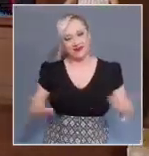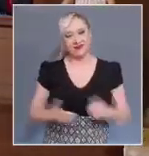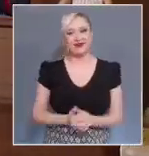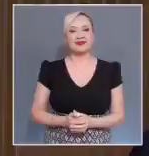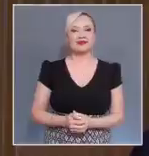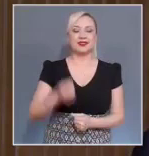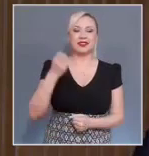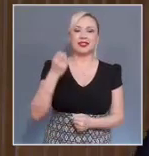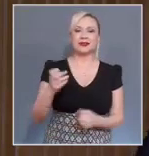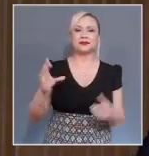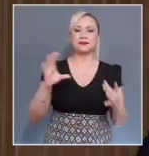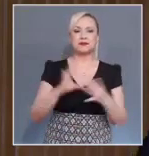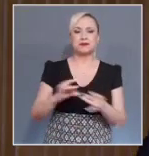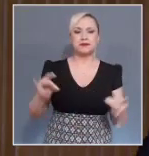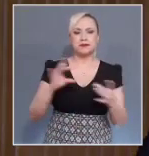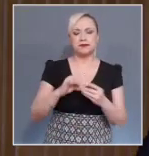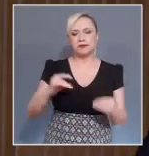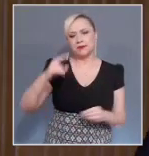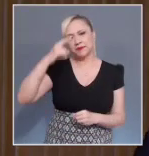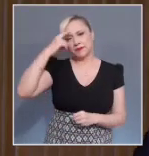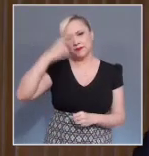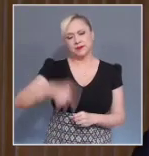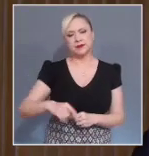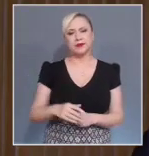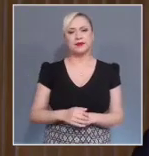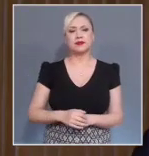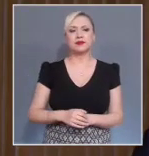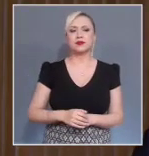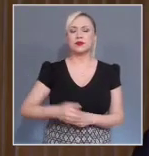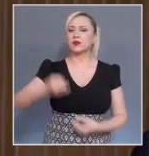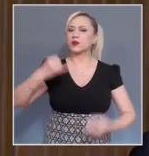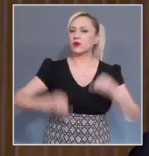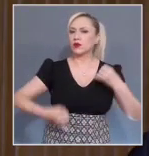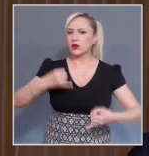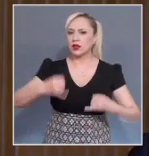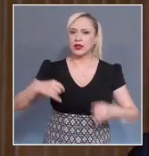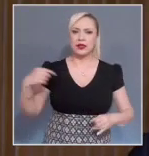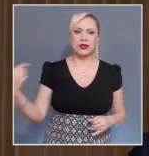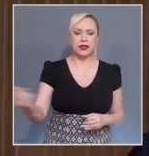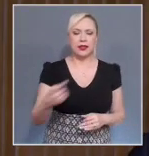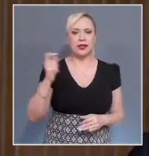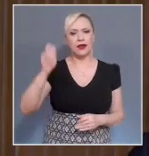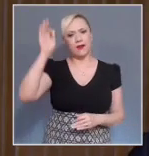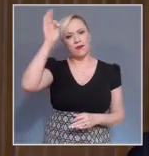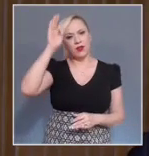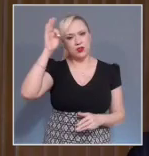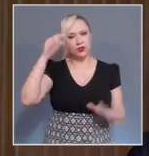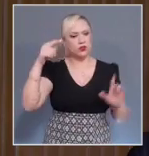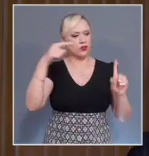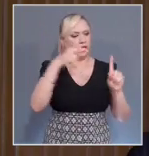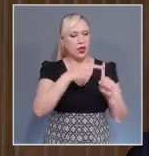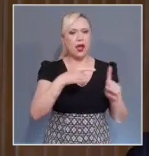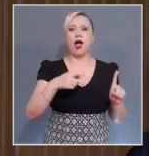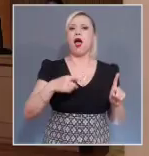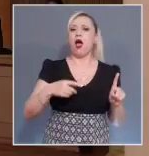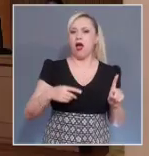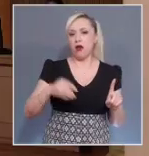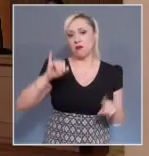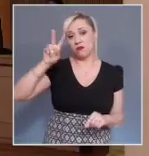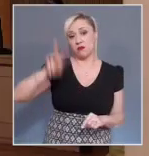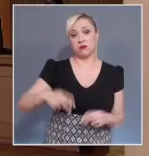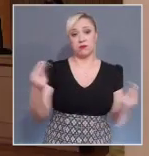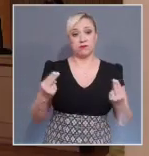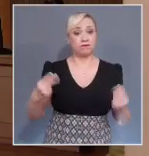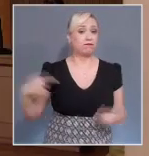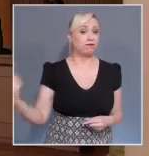Hernández destacó la necesidad de que los jueces se acerquen más a la filosofía para responder mejor a las necesidades de la gente. Al